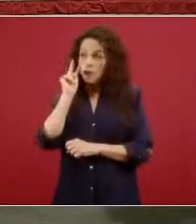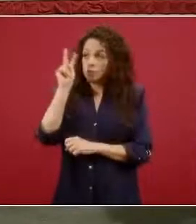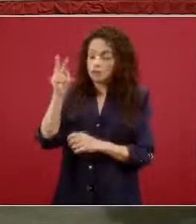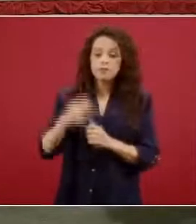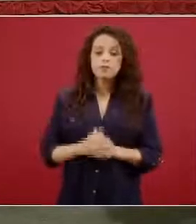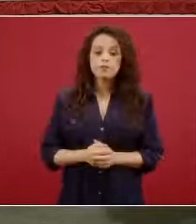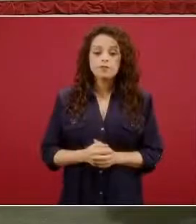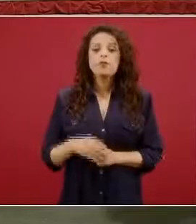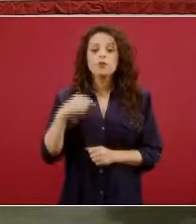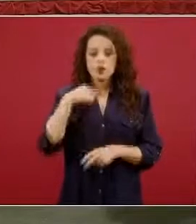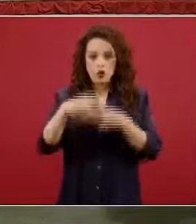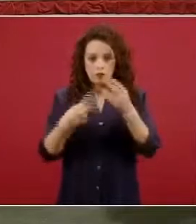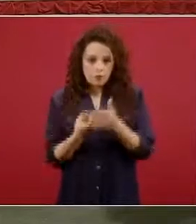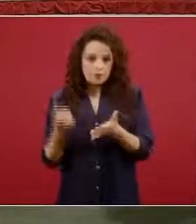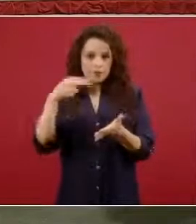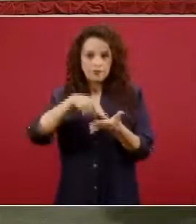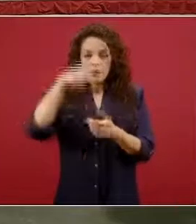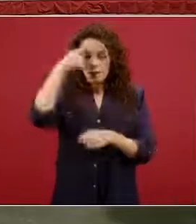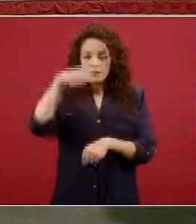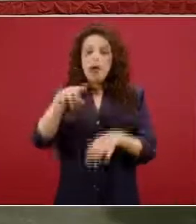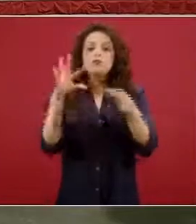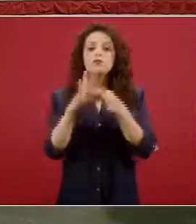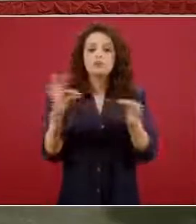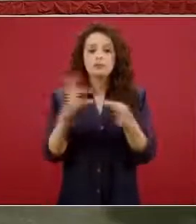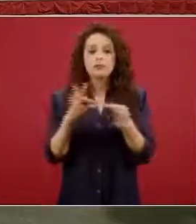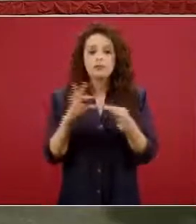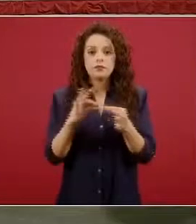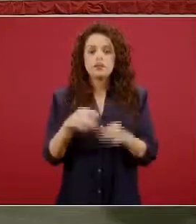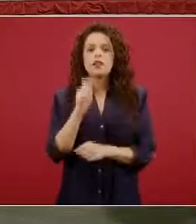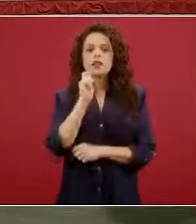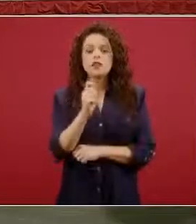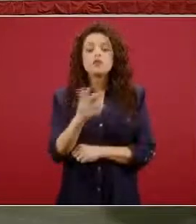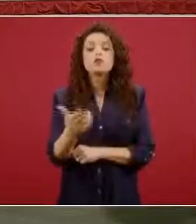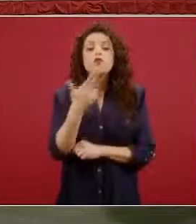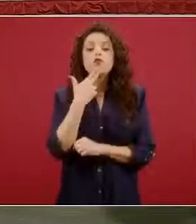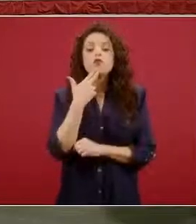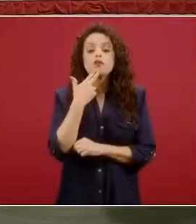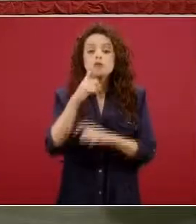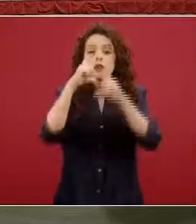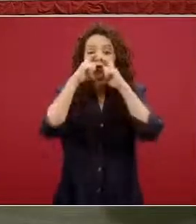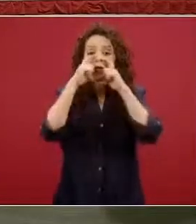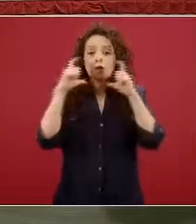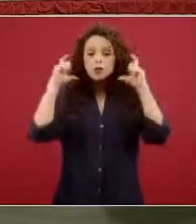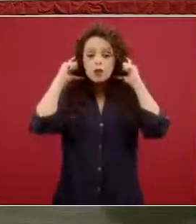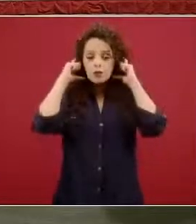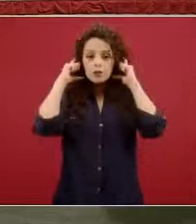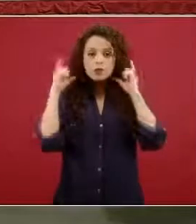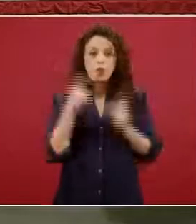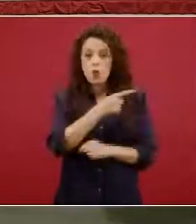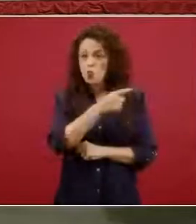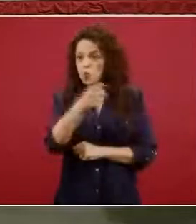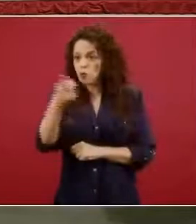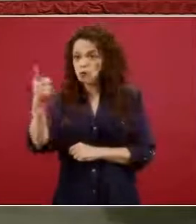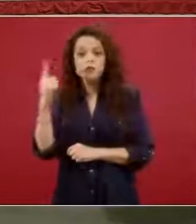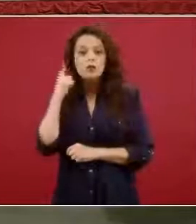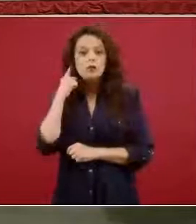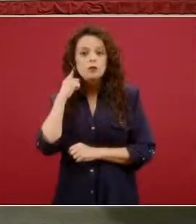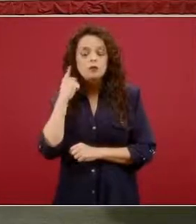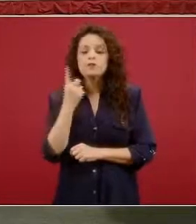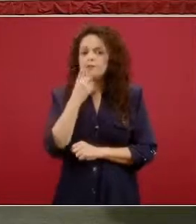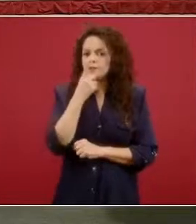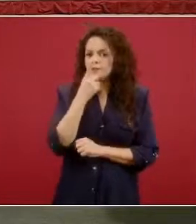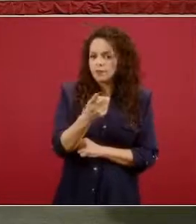voy a parar para comentarlo, es sobre el uso del cubrebocas. Algunos de ustedes habrán oído el